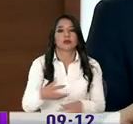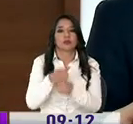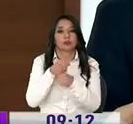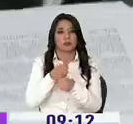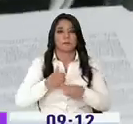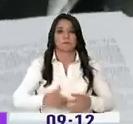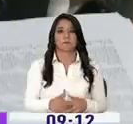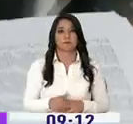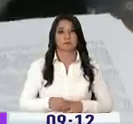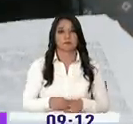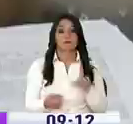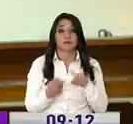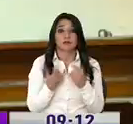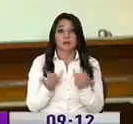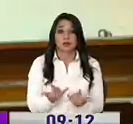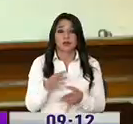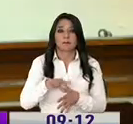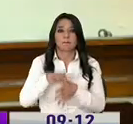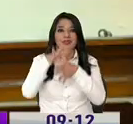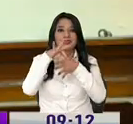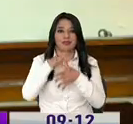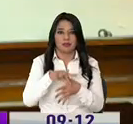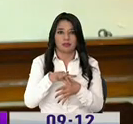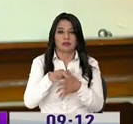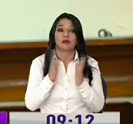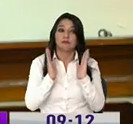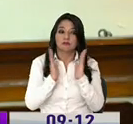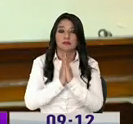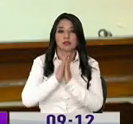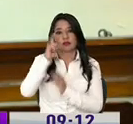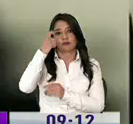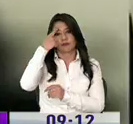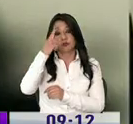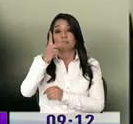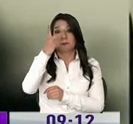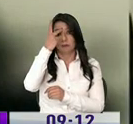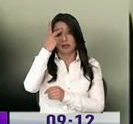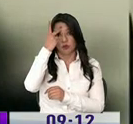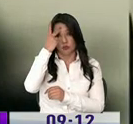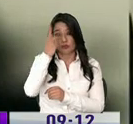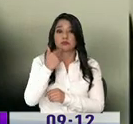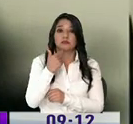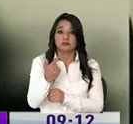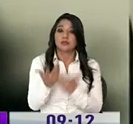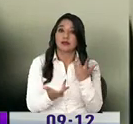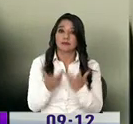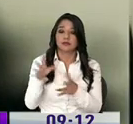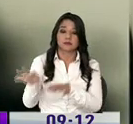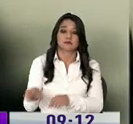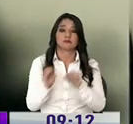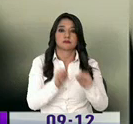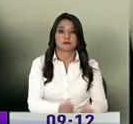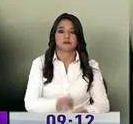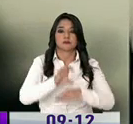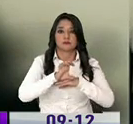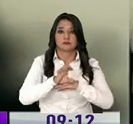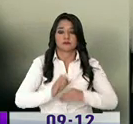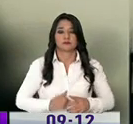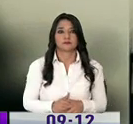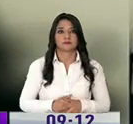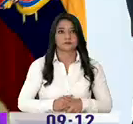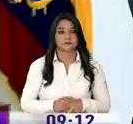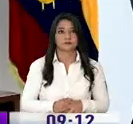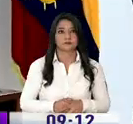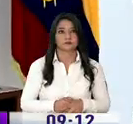esos valores. Al momento está pendiente una reconsideración del gobierno peruano a la negativa de extradición de González,